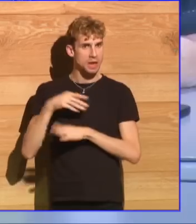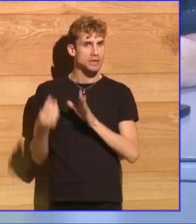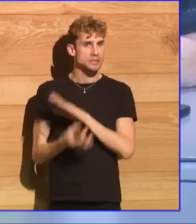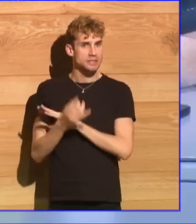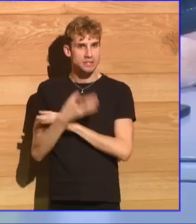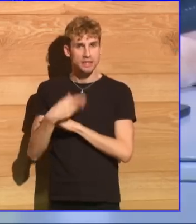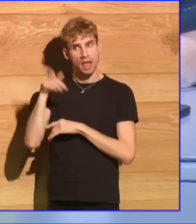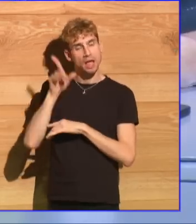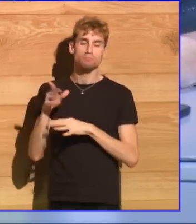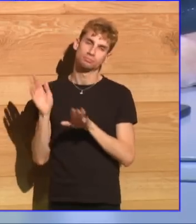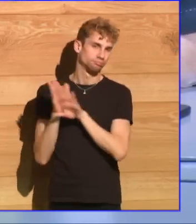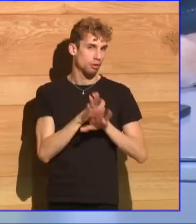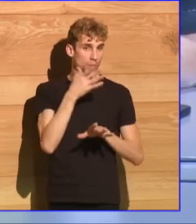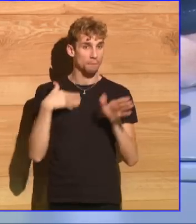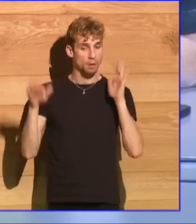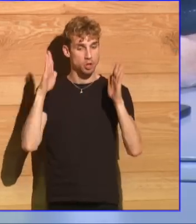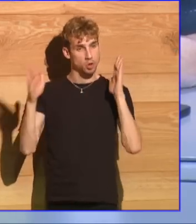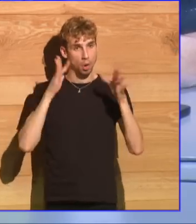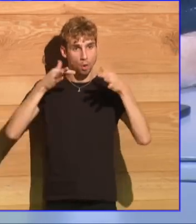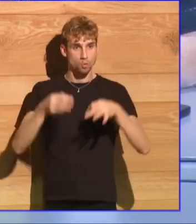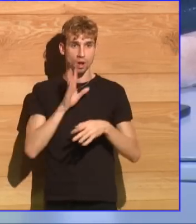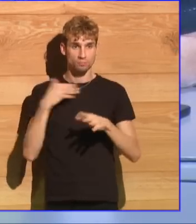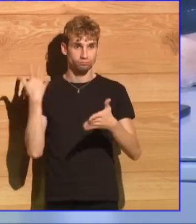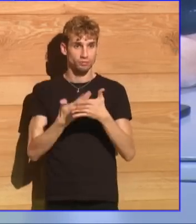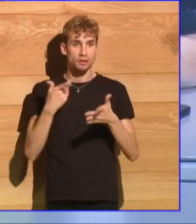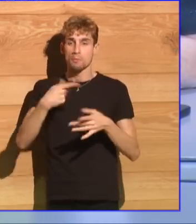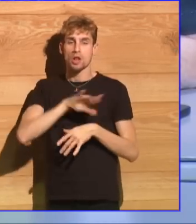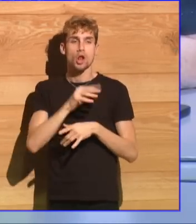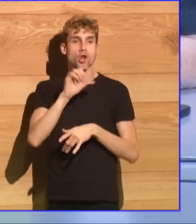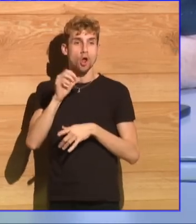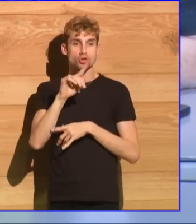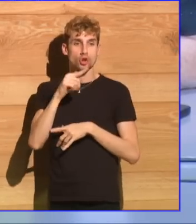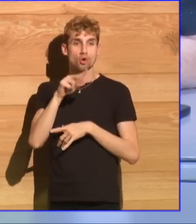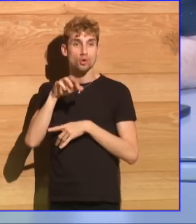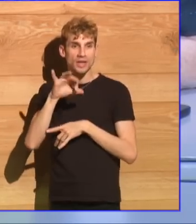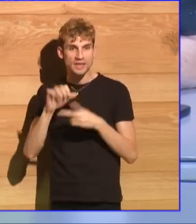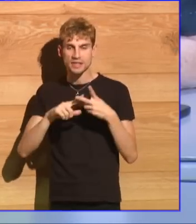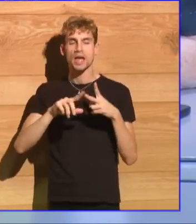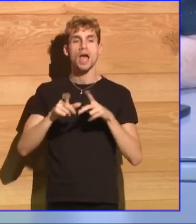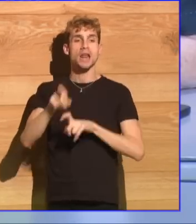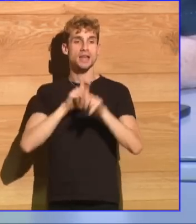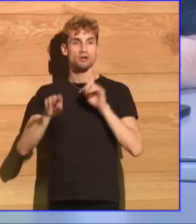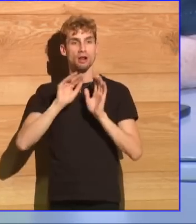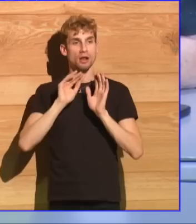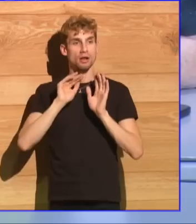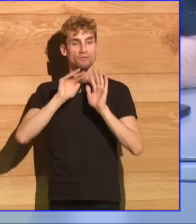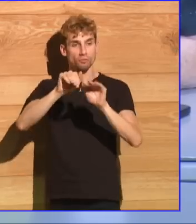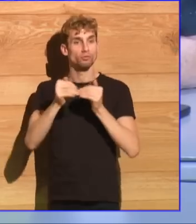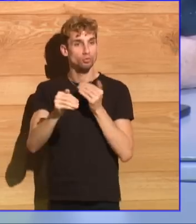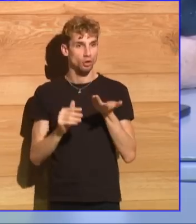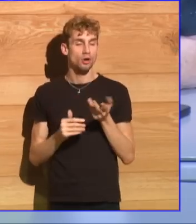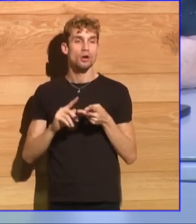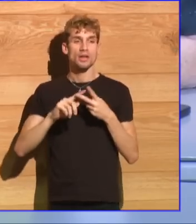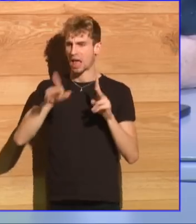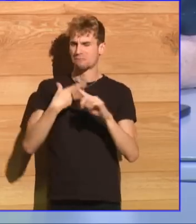produce él, porque en este periodo que hemos hablado, pues ha hecho Los Goonies, ha hecho Regreso al Futuro. Que tiene un fallo